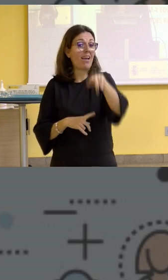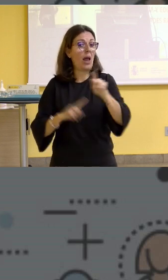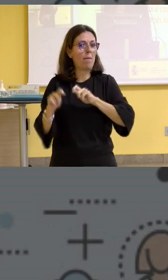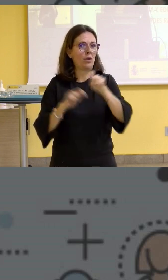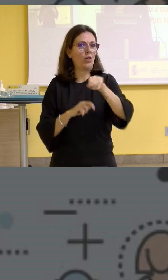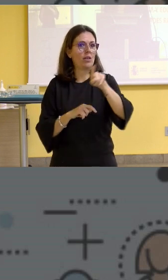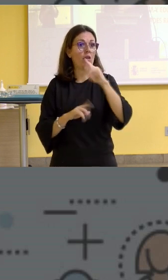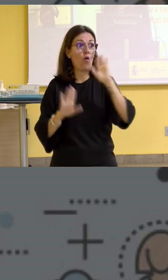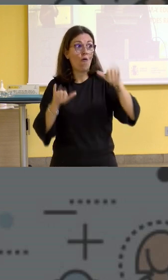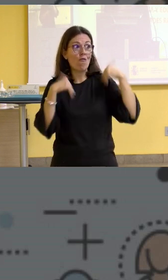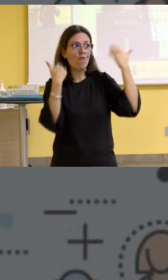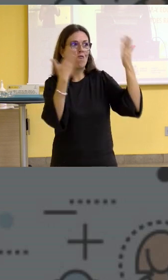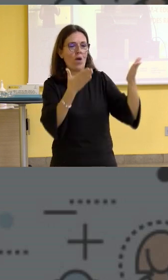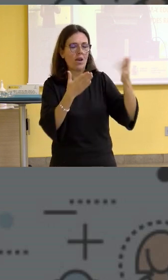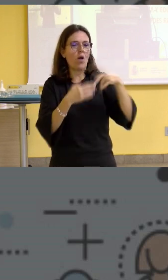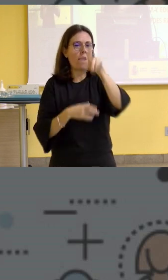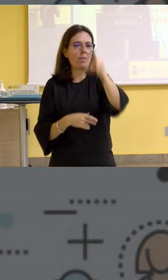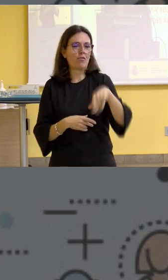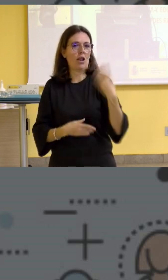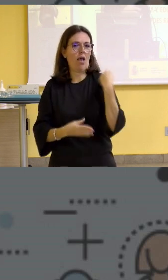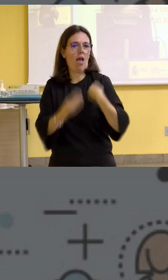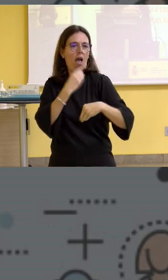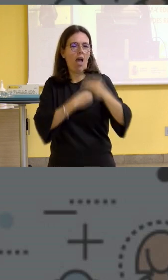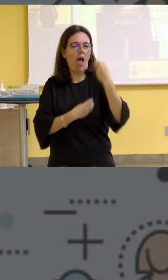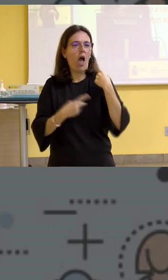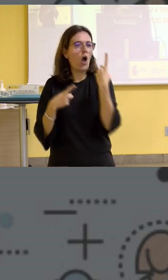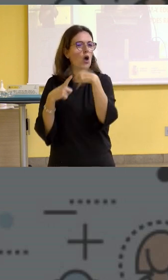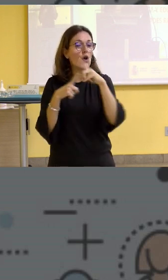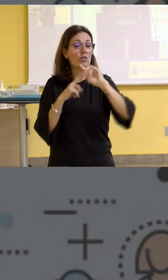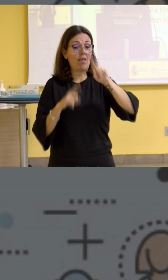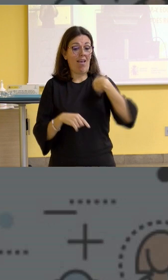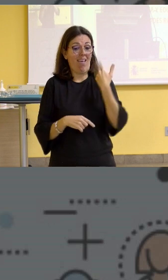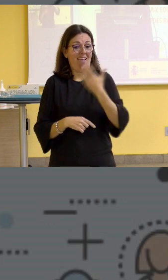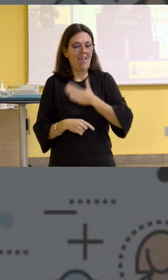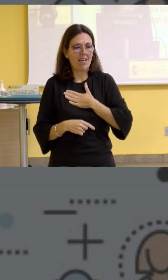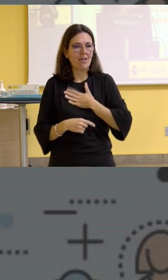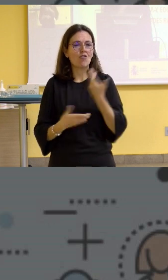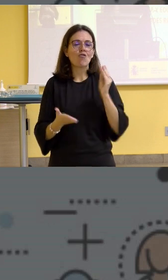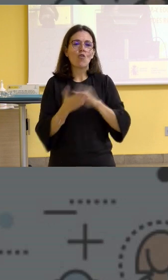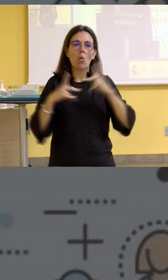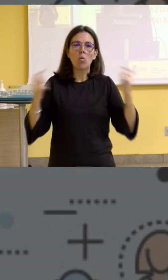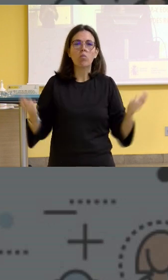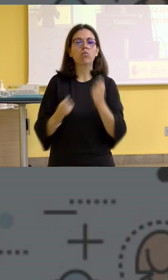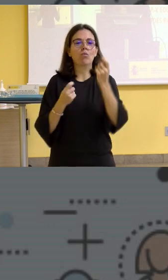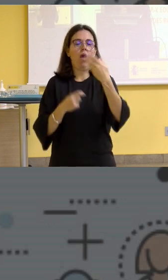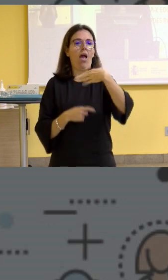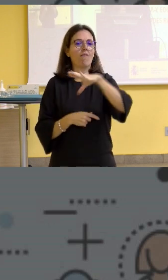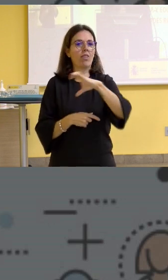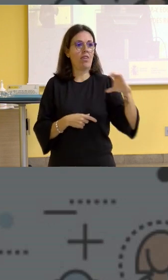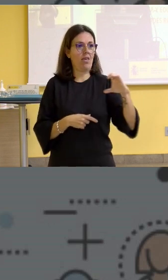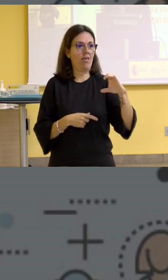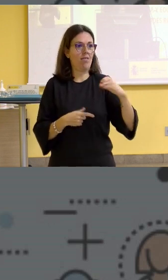salí fuera, una persona empezó a preguntarme cosas y al día siguiente aparecí en las portadas del ABC.